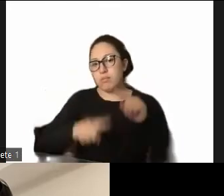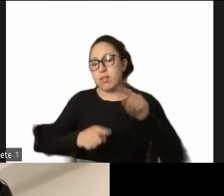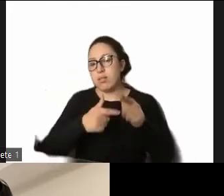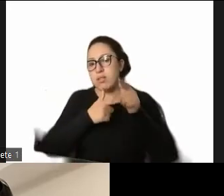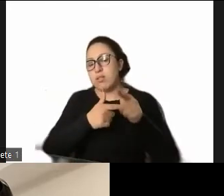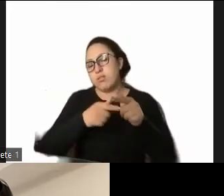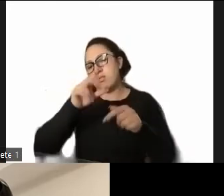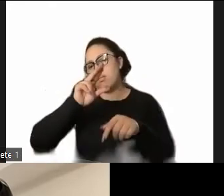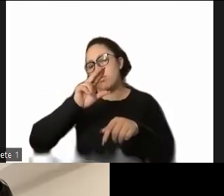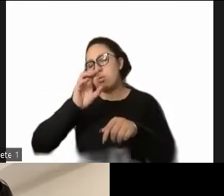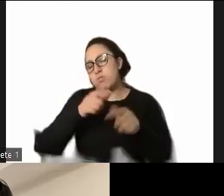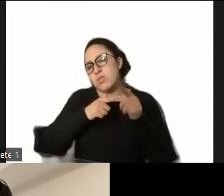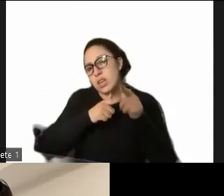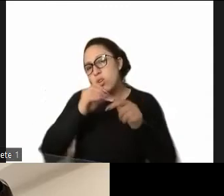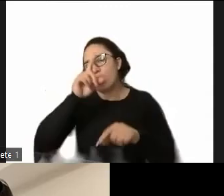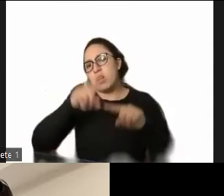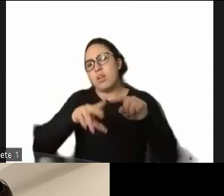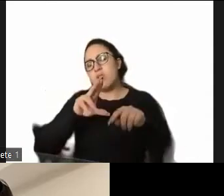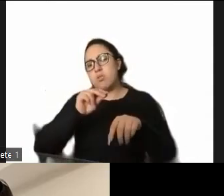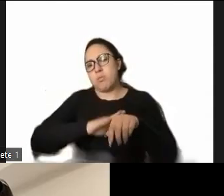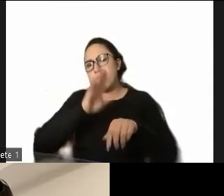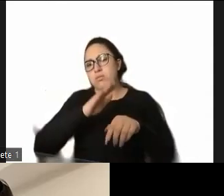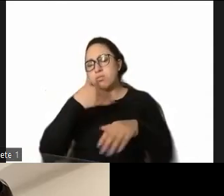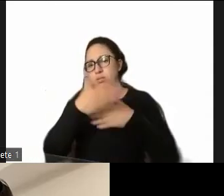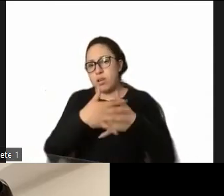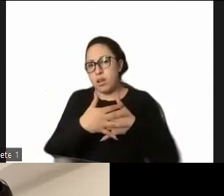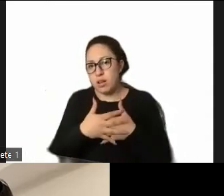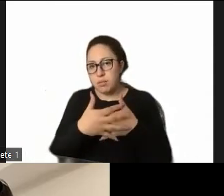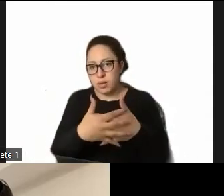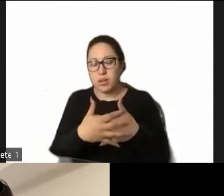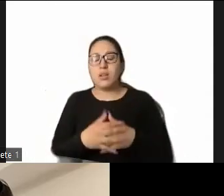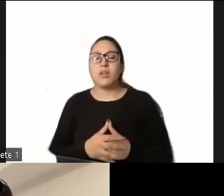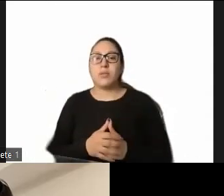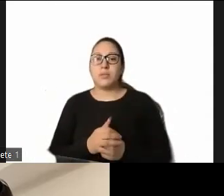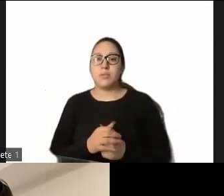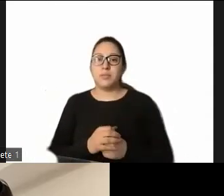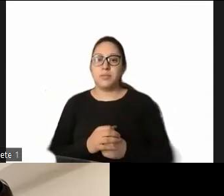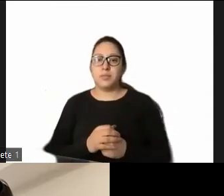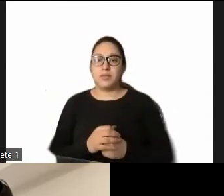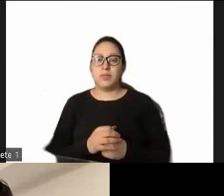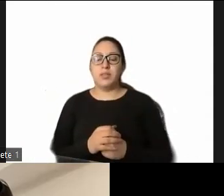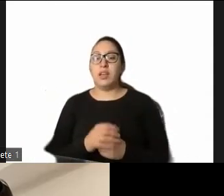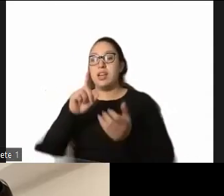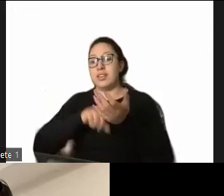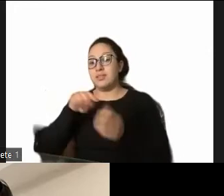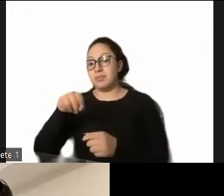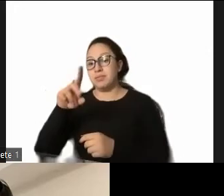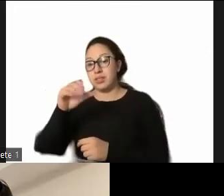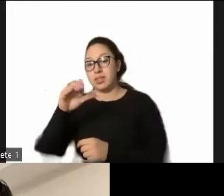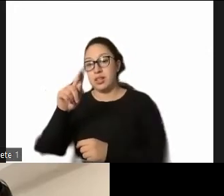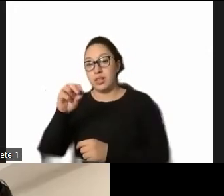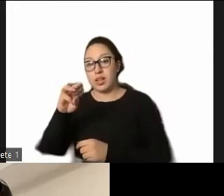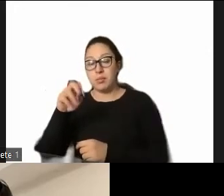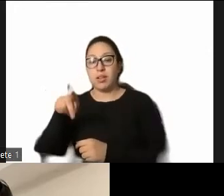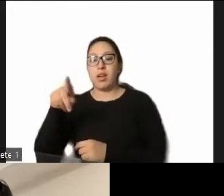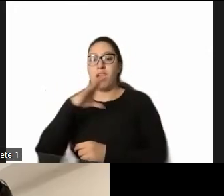desde nuestro punto de vista, desde el punto de vista legal, el dictamen adolece de un vicio de fondo porque